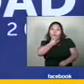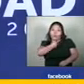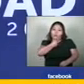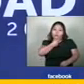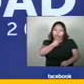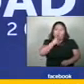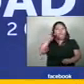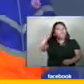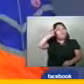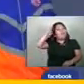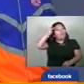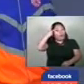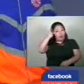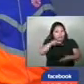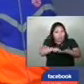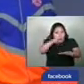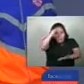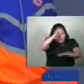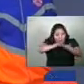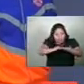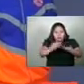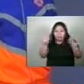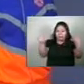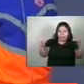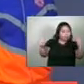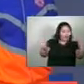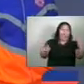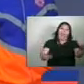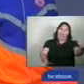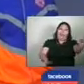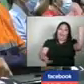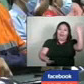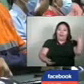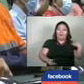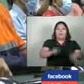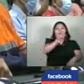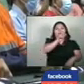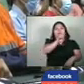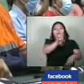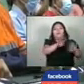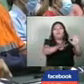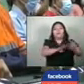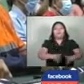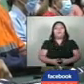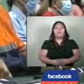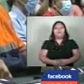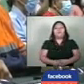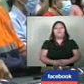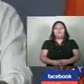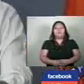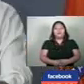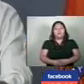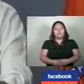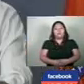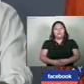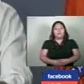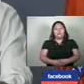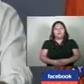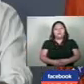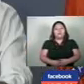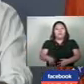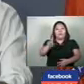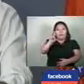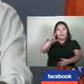significan una reducción importante al compararlos a los incidentes registrados durante el año 2019. Son 1